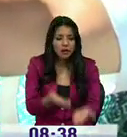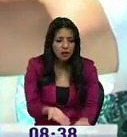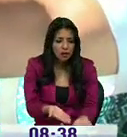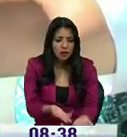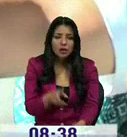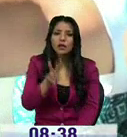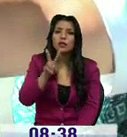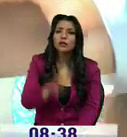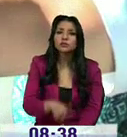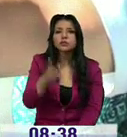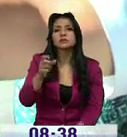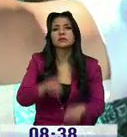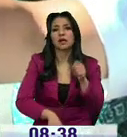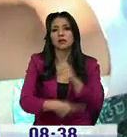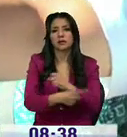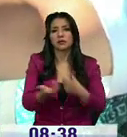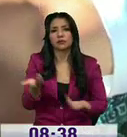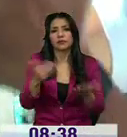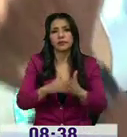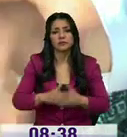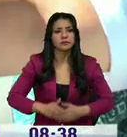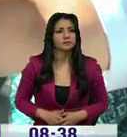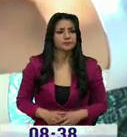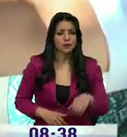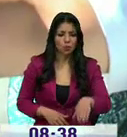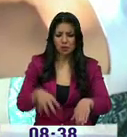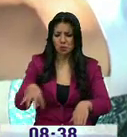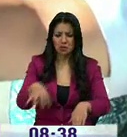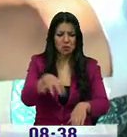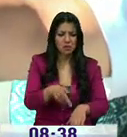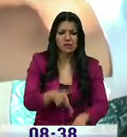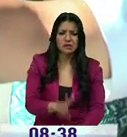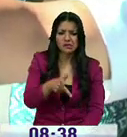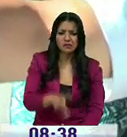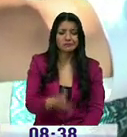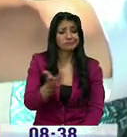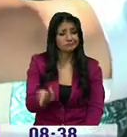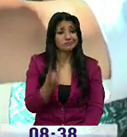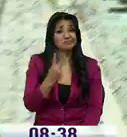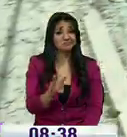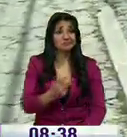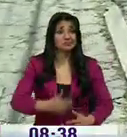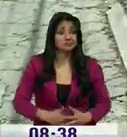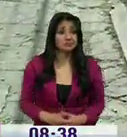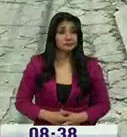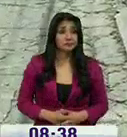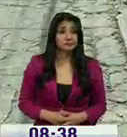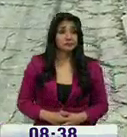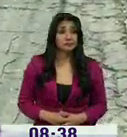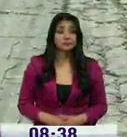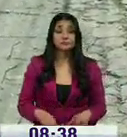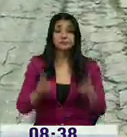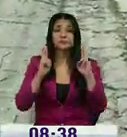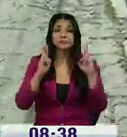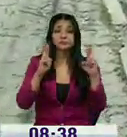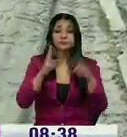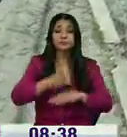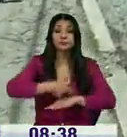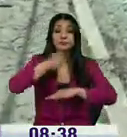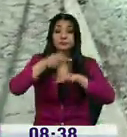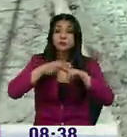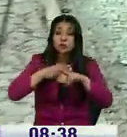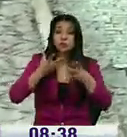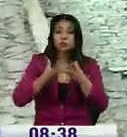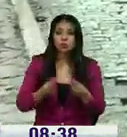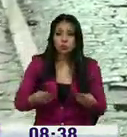después de 2 días se dañó nuevamente y ya están unos huecos bastante difíciles, como ustedes pueden observar. Esperan que pronto las autoridades solucionen